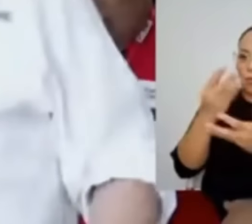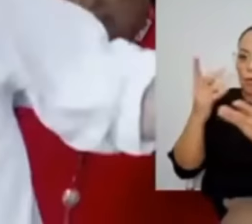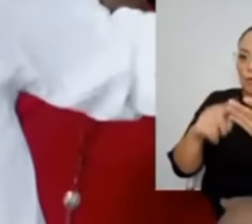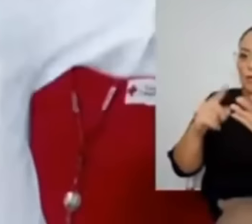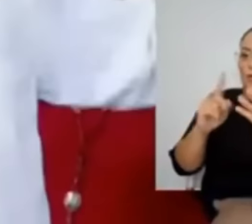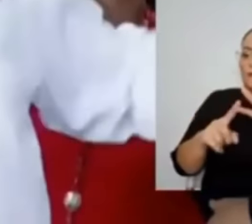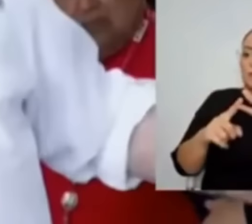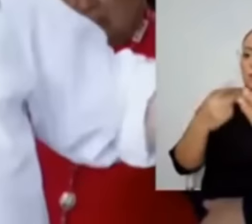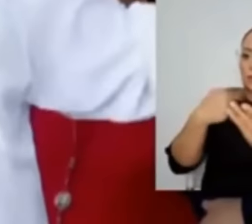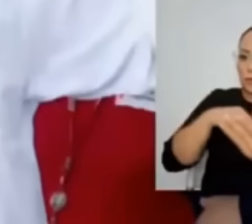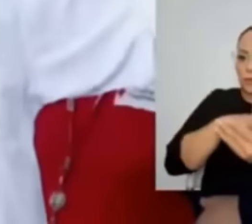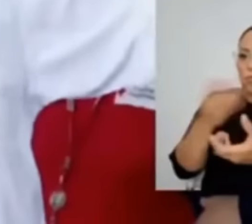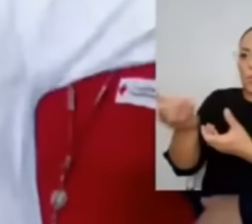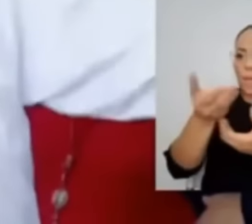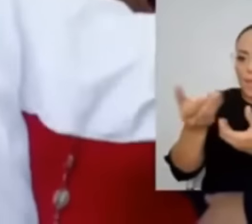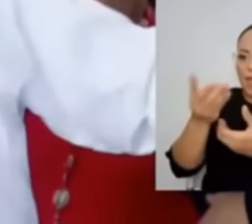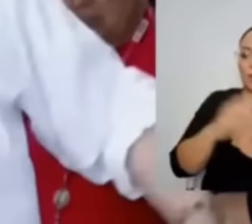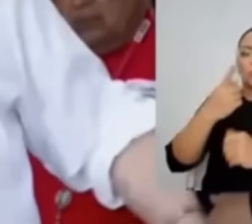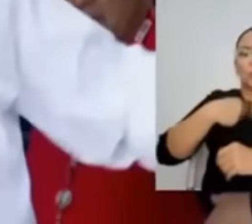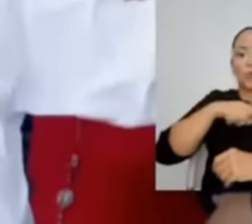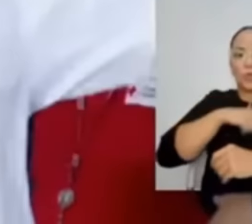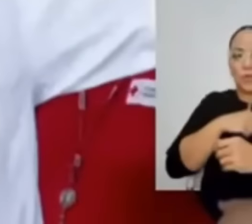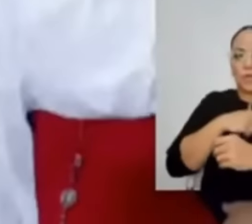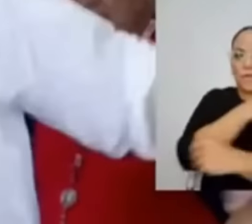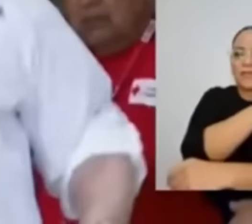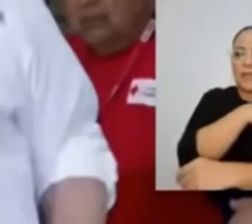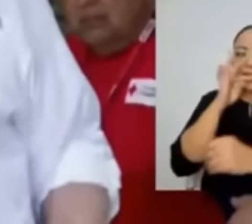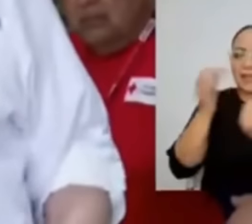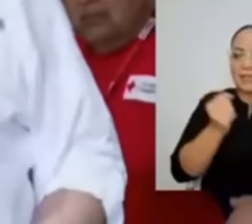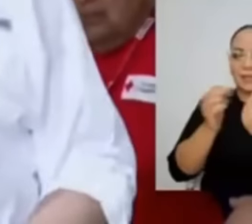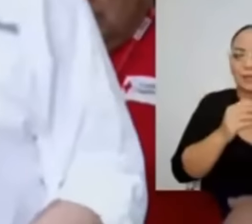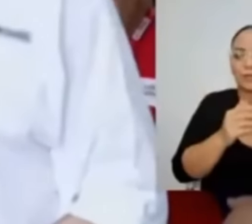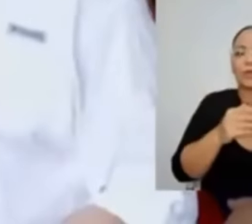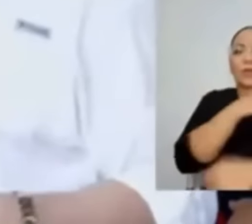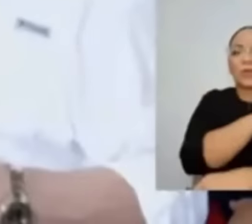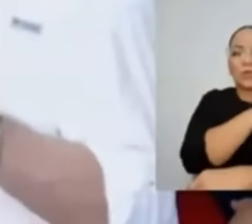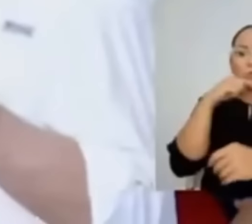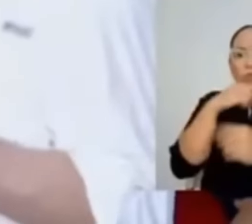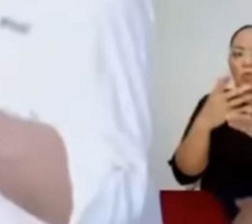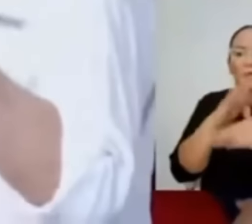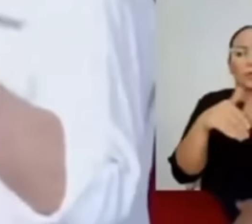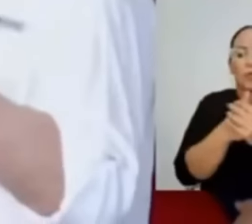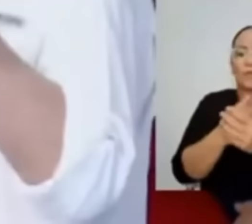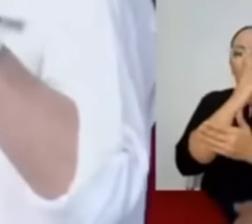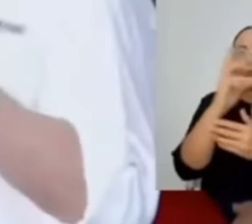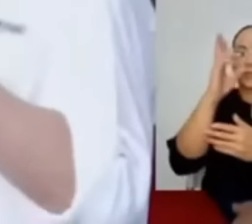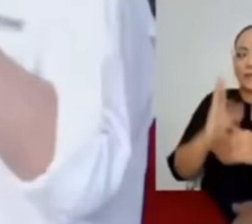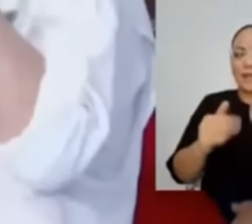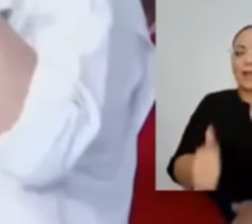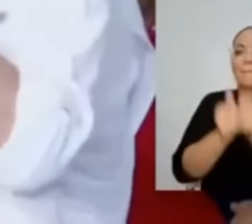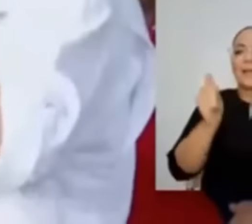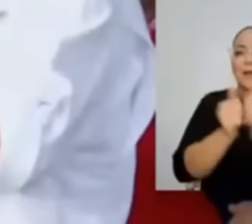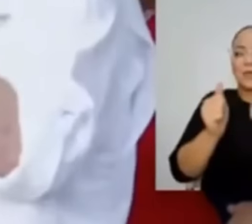Pública, nuestros bomberos, nuestros oficiales de tránsito, de nuevo la Cruz Roja. Costa Rica, la gran mayoría